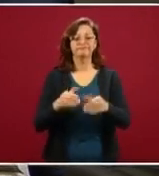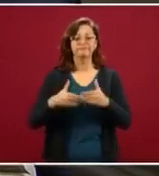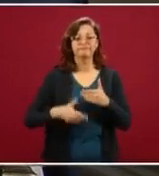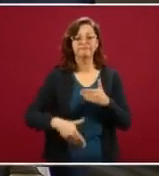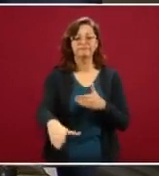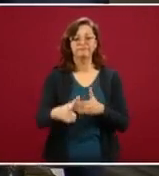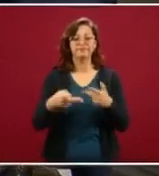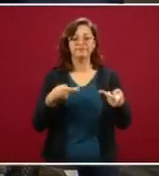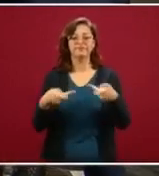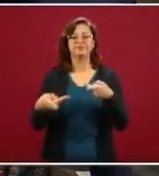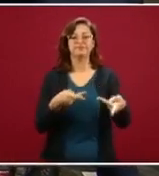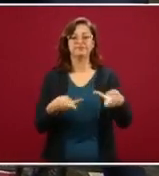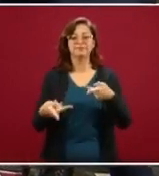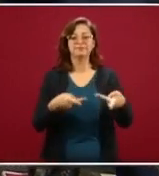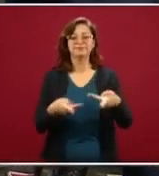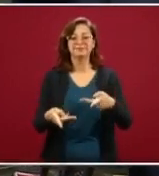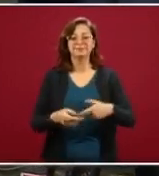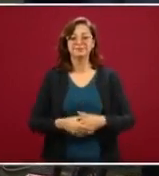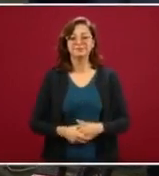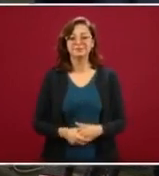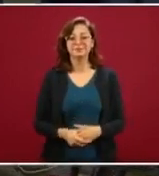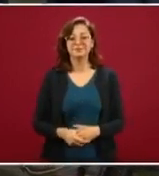Hemos